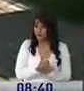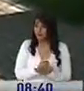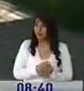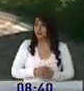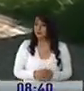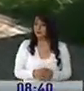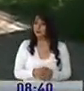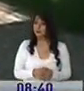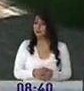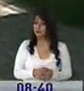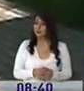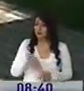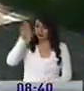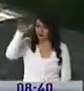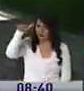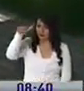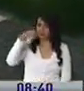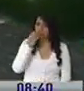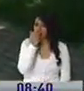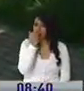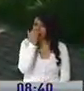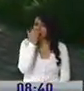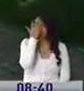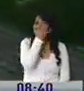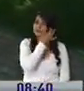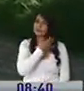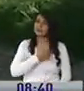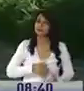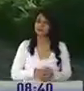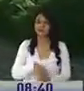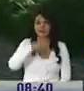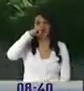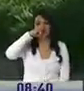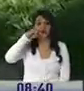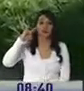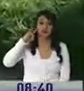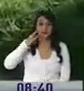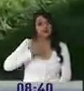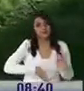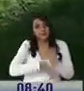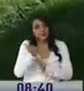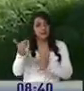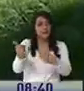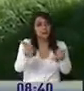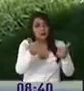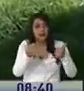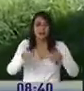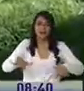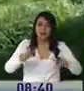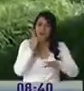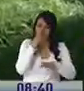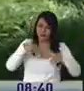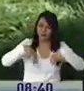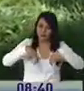Así es venga señor venga al igual que los niños salen a jugar aquí al área donde están los juegos y y